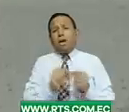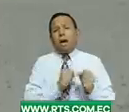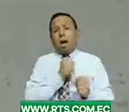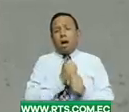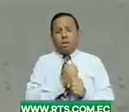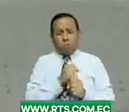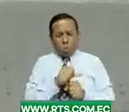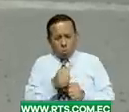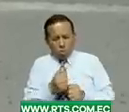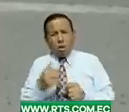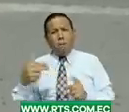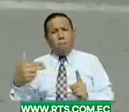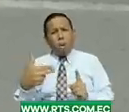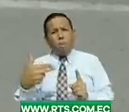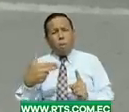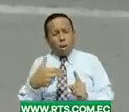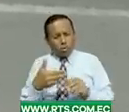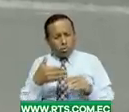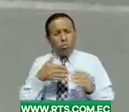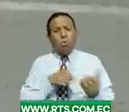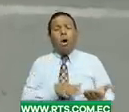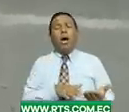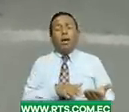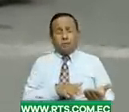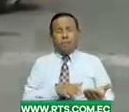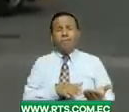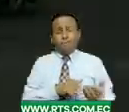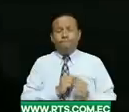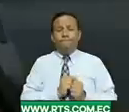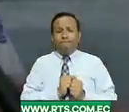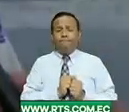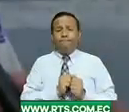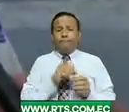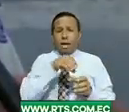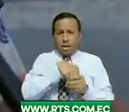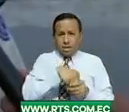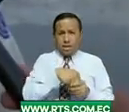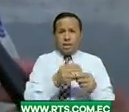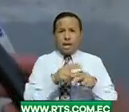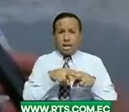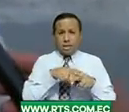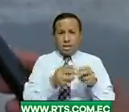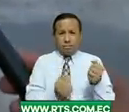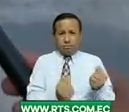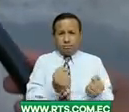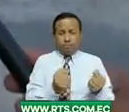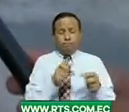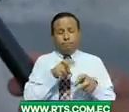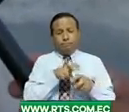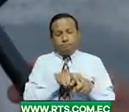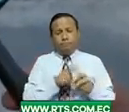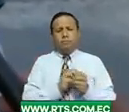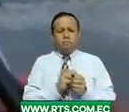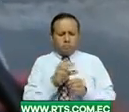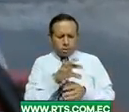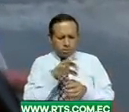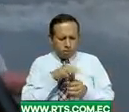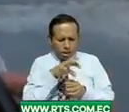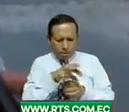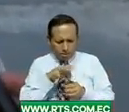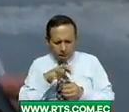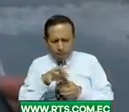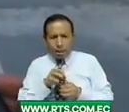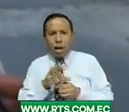Bueno, existía como 15 indicios balísticos, una pistola 9 milímetros que han utilizado en este evento. Junto a